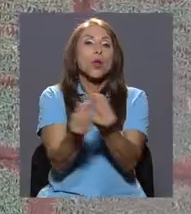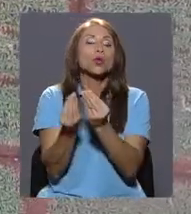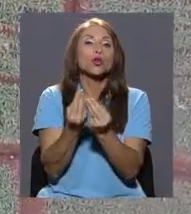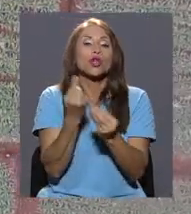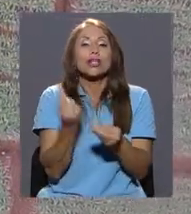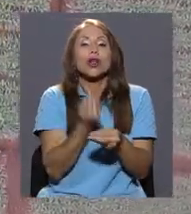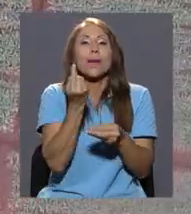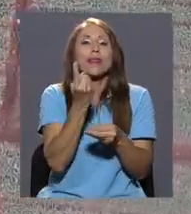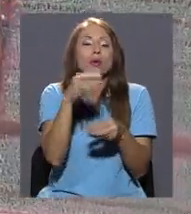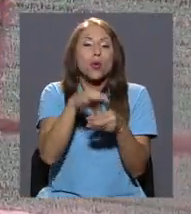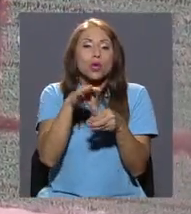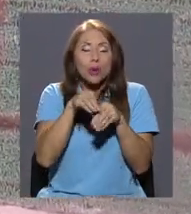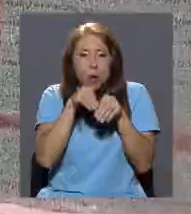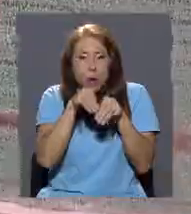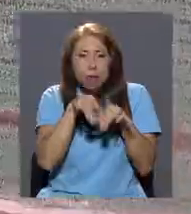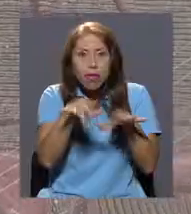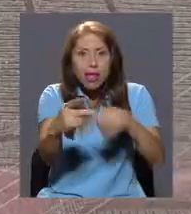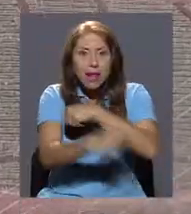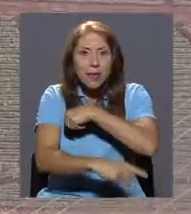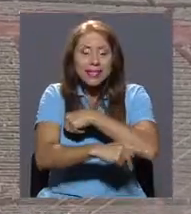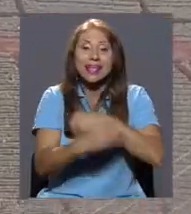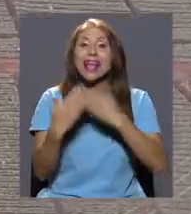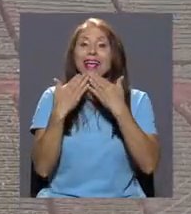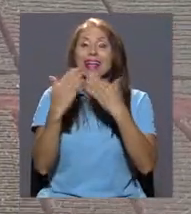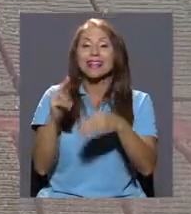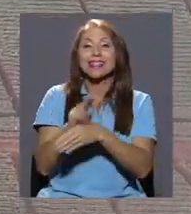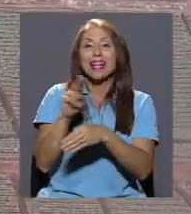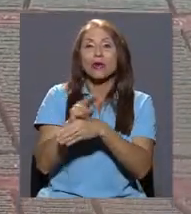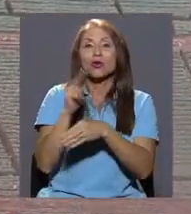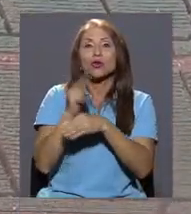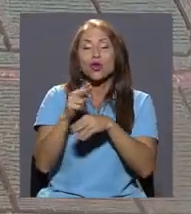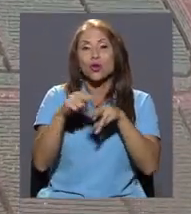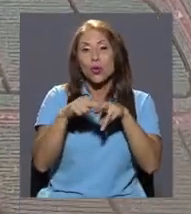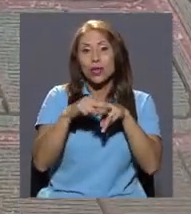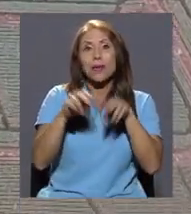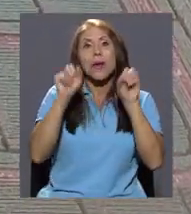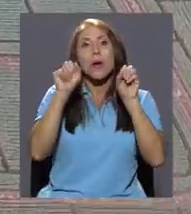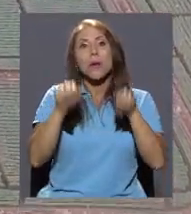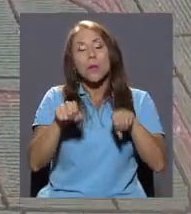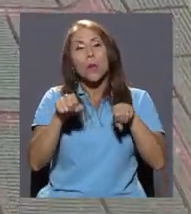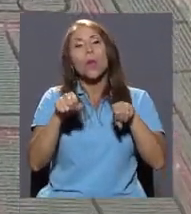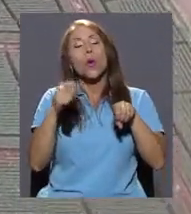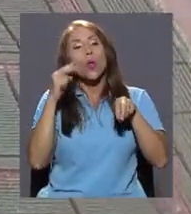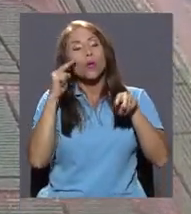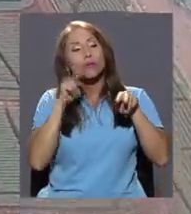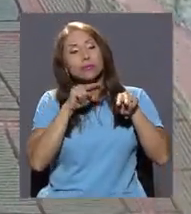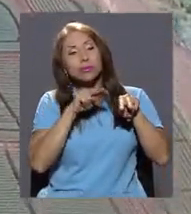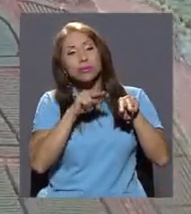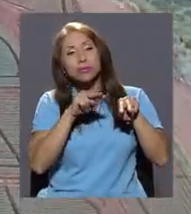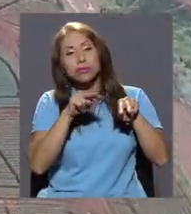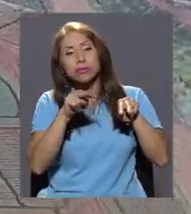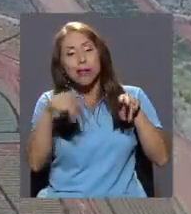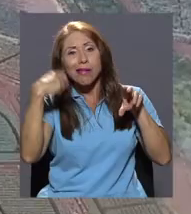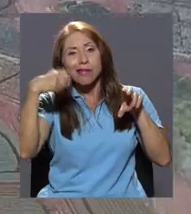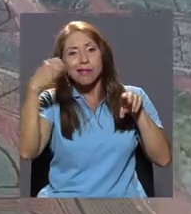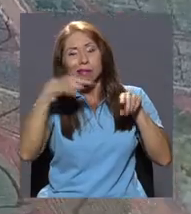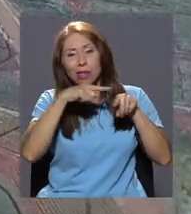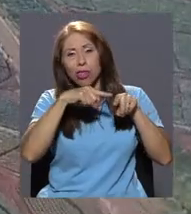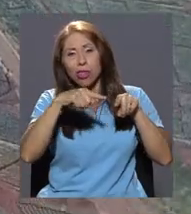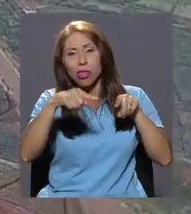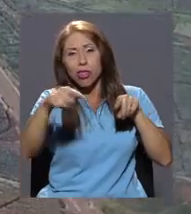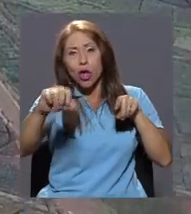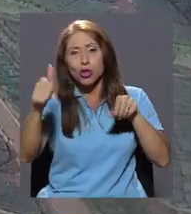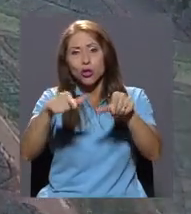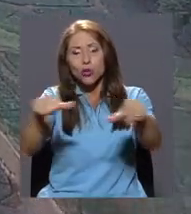país. Gracias a la utilización de un dron, fue posible grabar imágenes de cultivos extensivos y otras locaciones. El